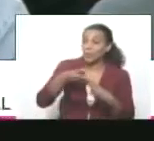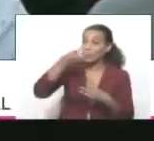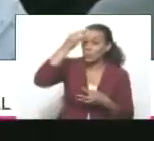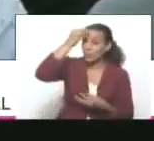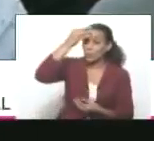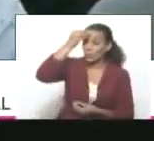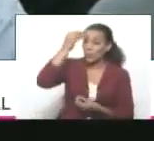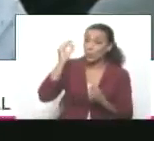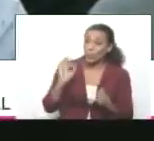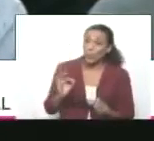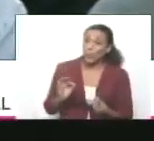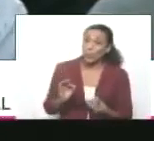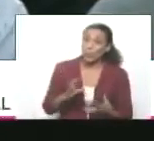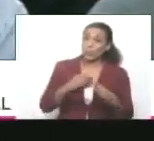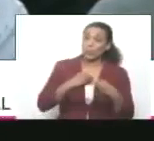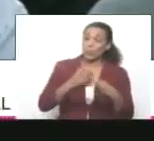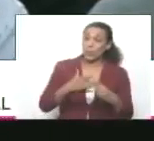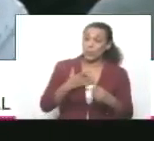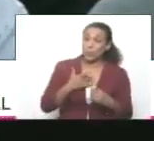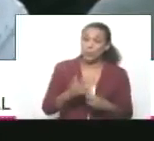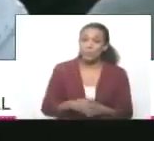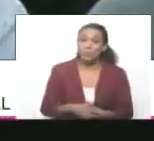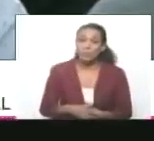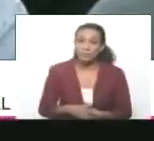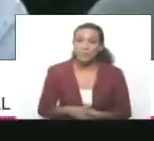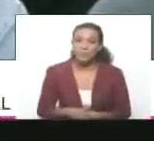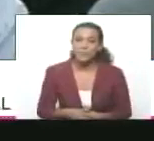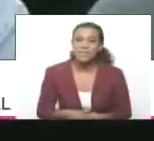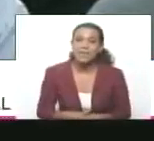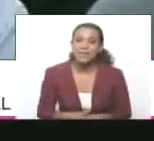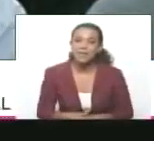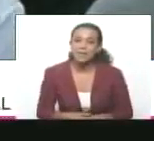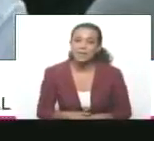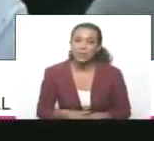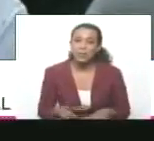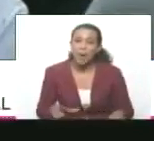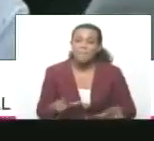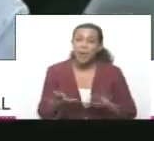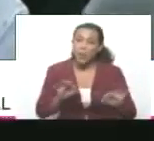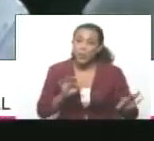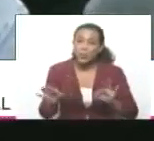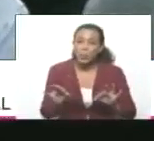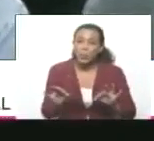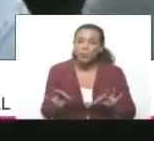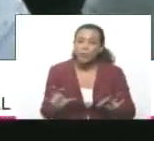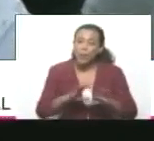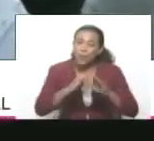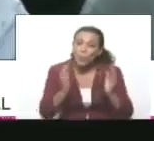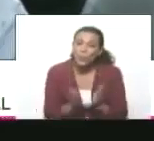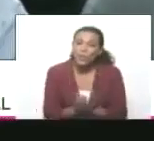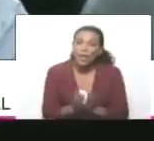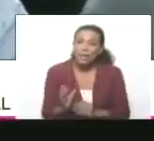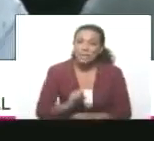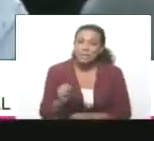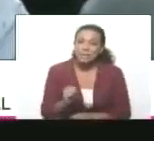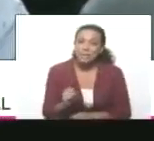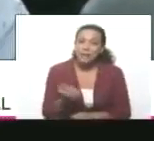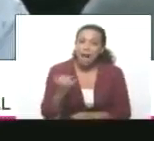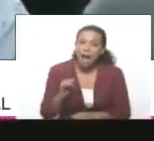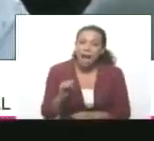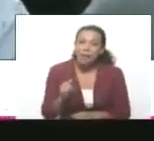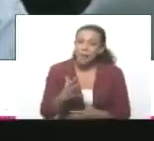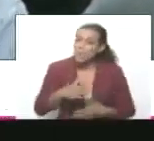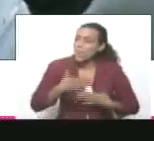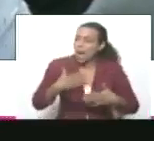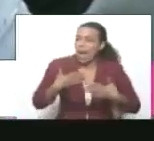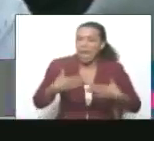acá. Trouxe también un niño para tocar en la banda, ha sido aprobado para tocar en la Orquesta Mundial. Estamos